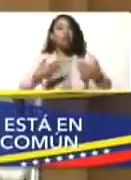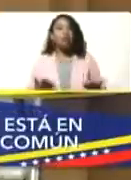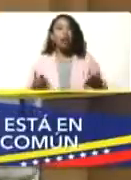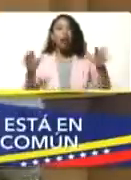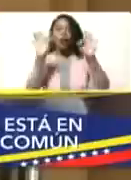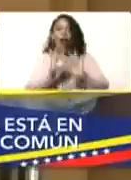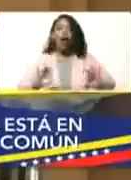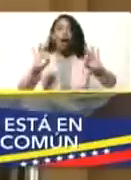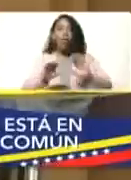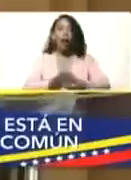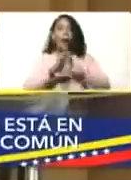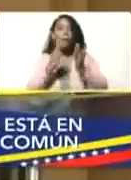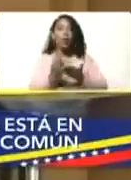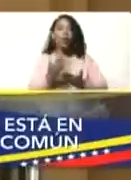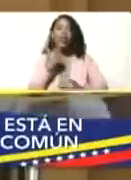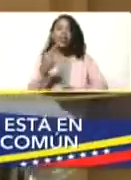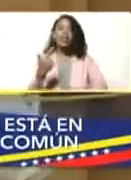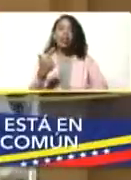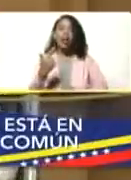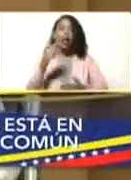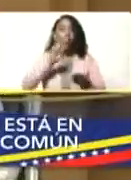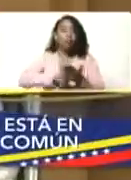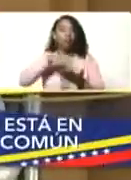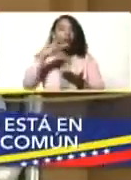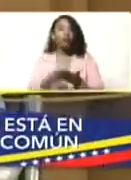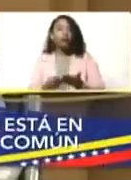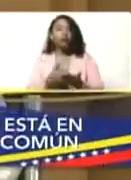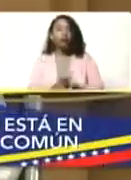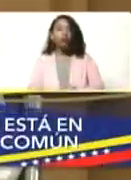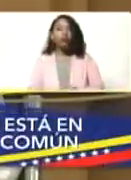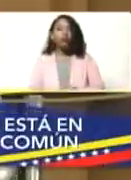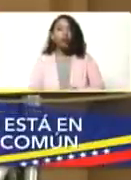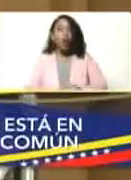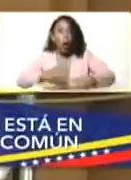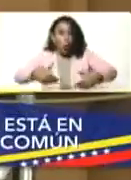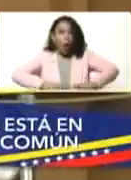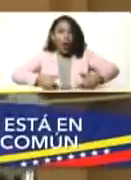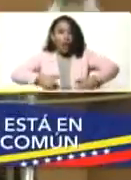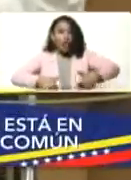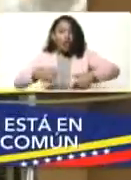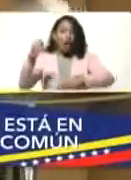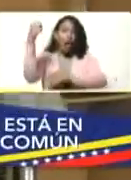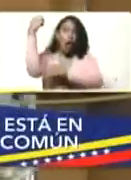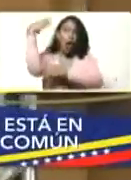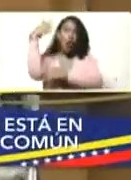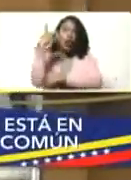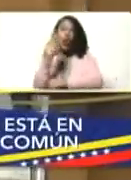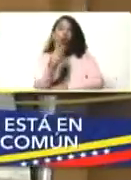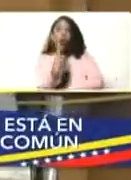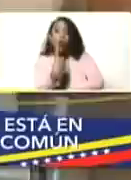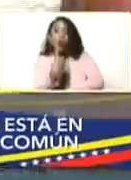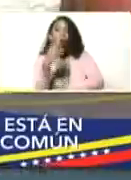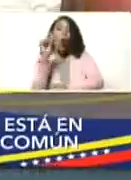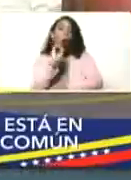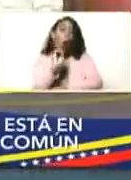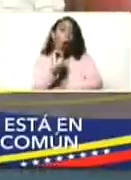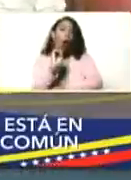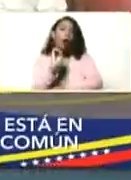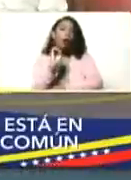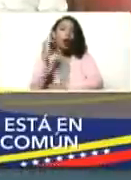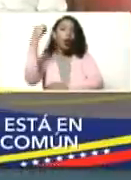Nada en el mundo nos está diciendo, tradúzcanme con el esfuerzo de la luz de las velas o de las luces hoy